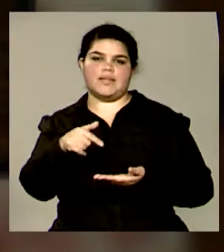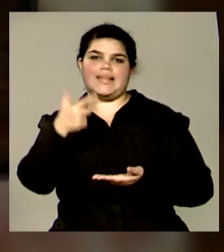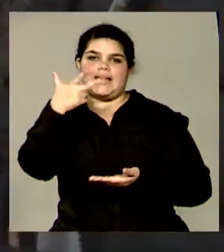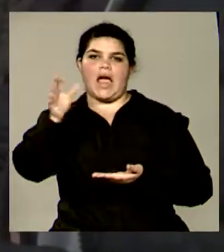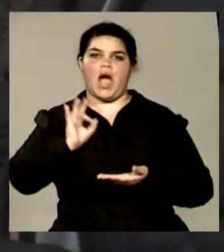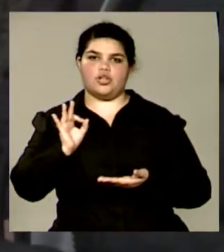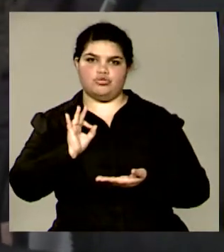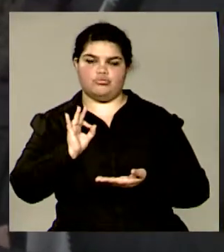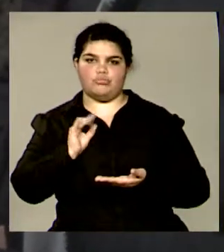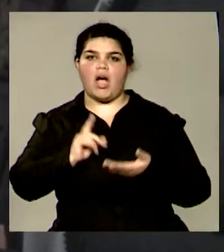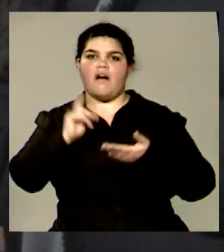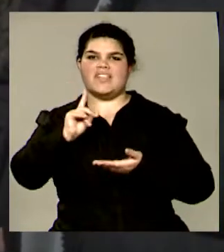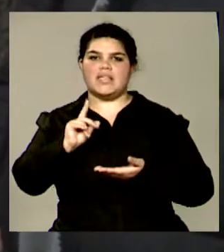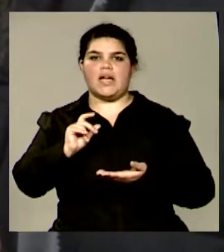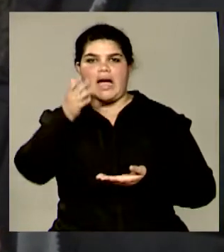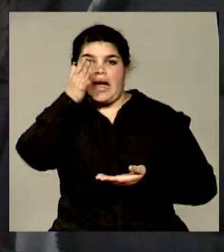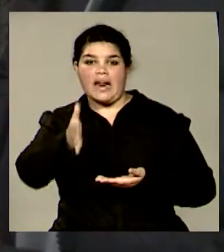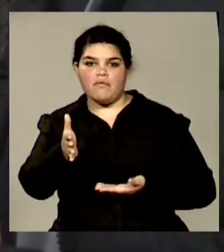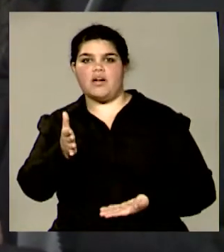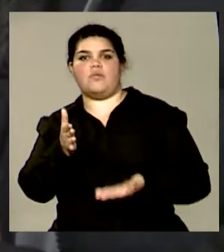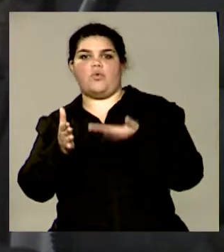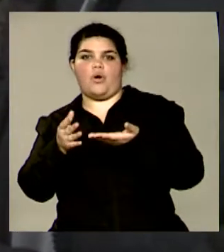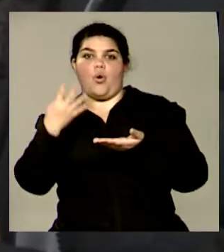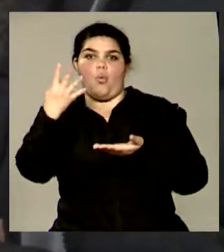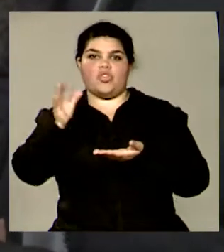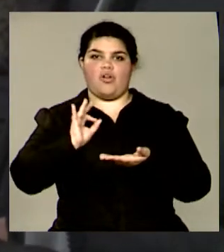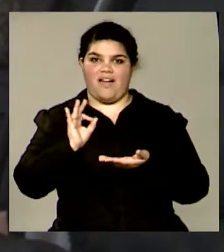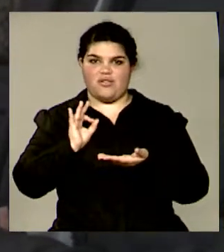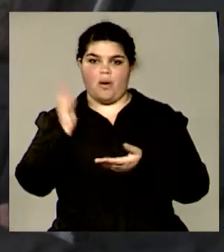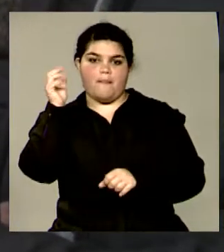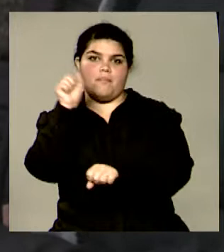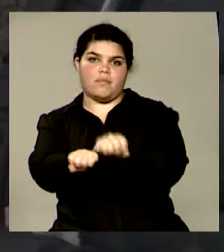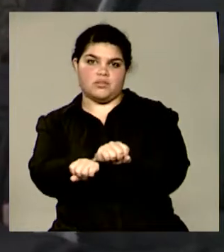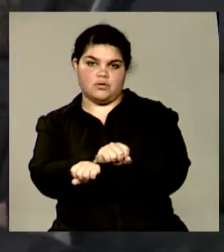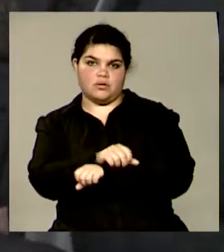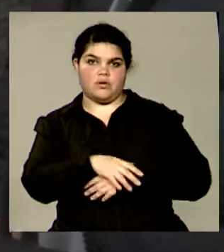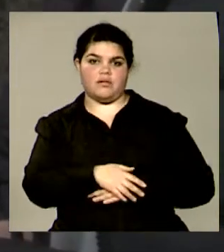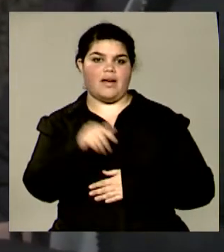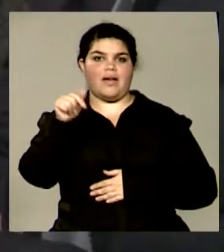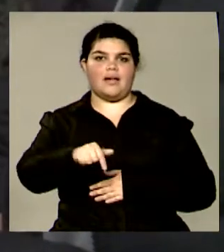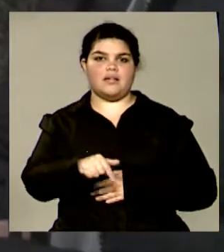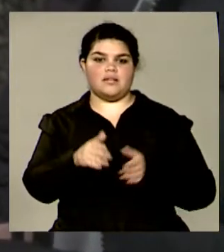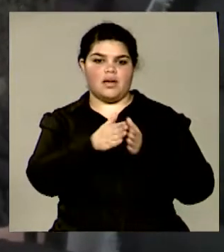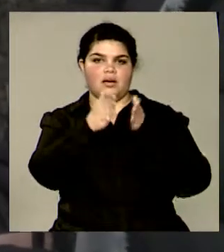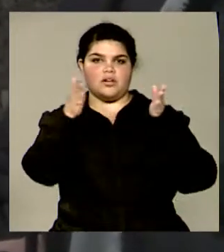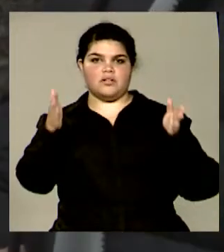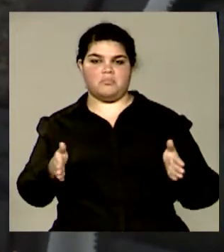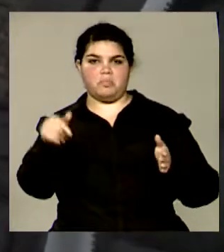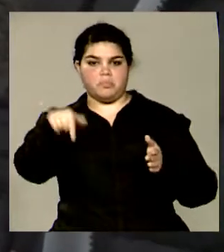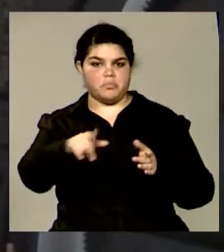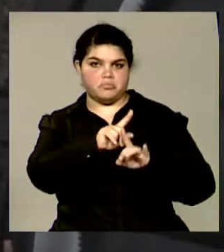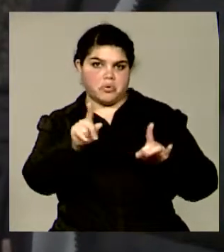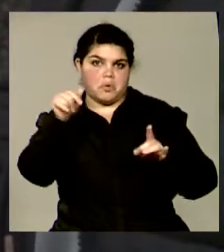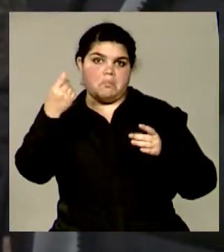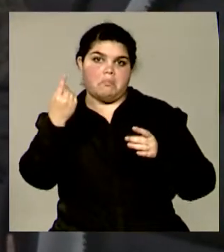tiene agravantes que lo llevan a 4 años y medio de prisión. Es decir, que las condenas en este caso no podrían ser de ejecución condicional y podría ir